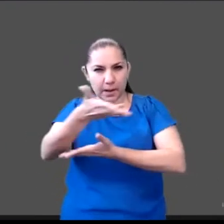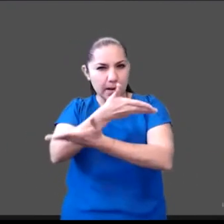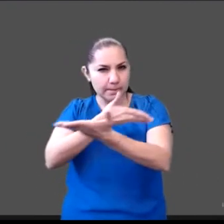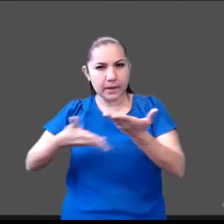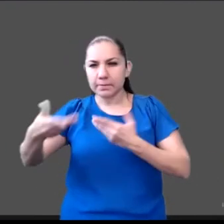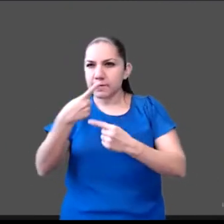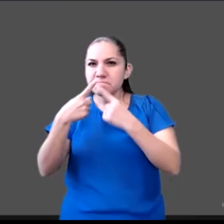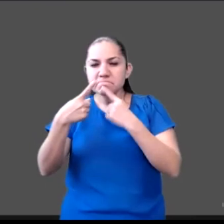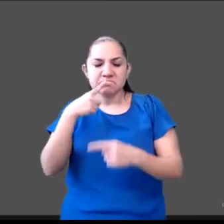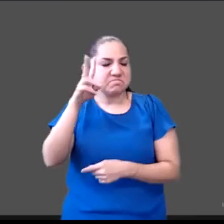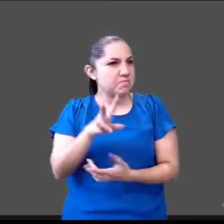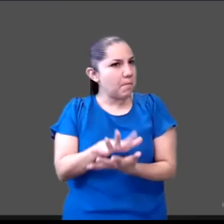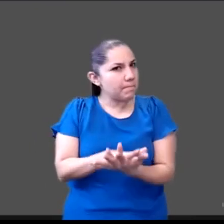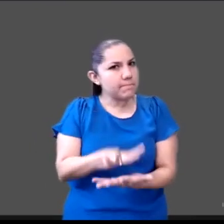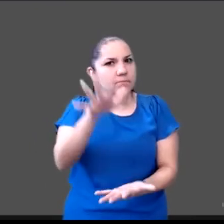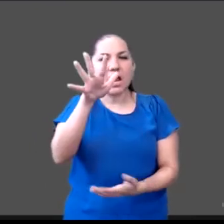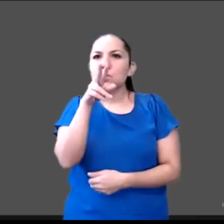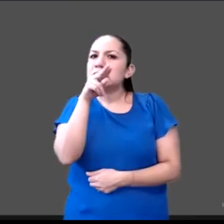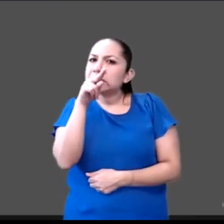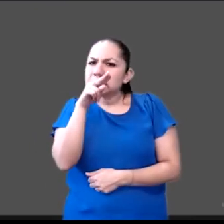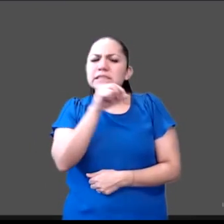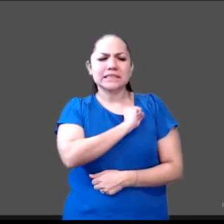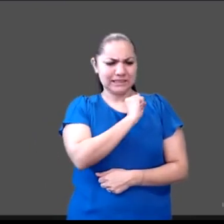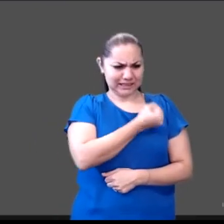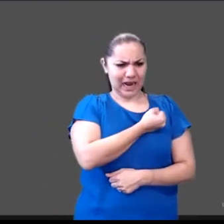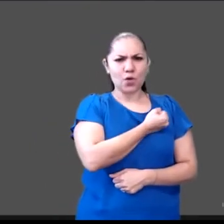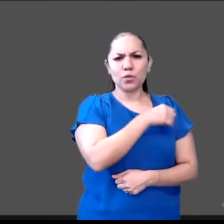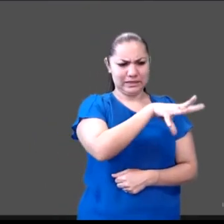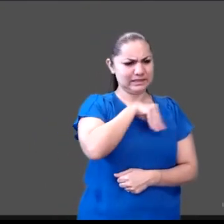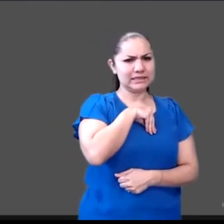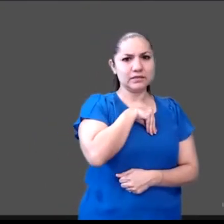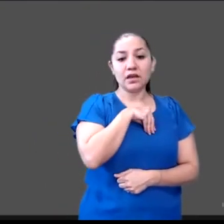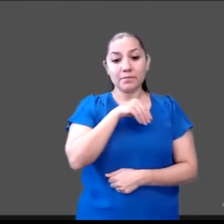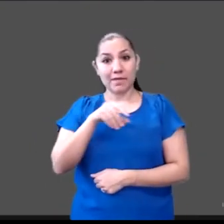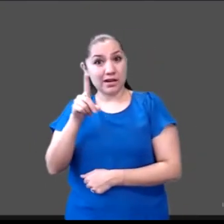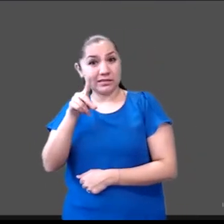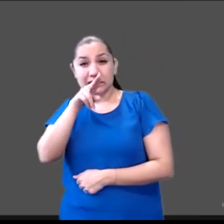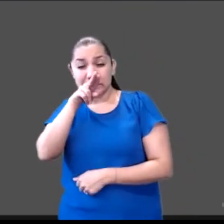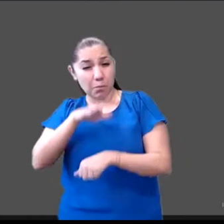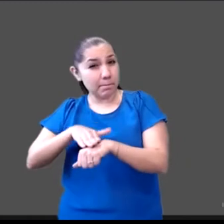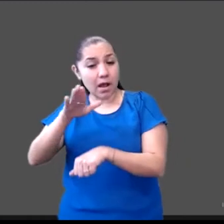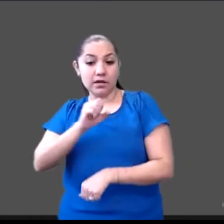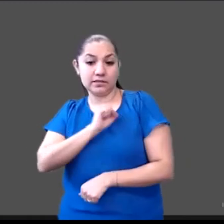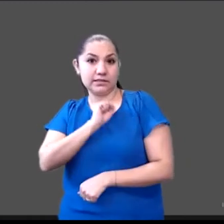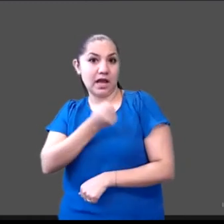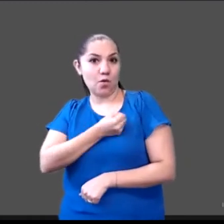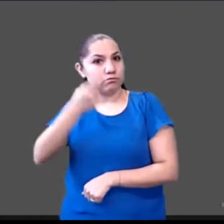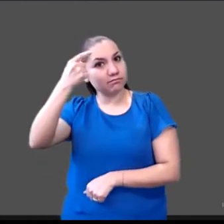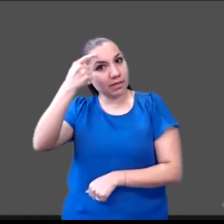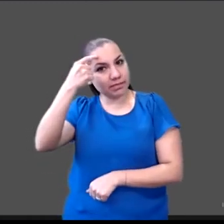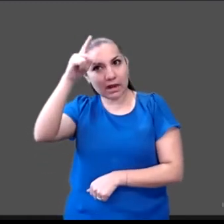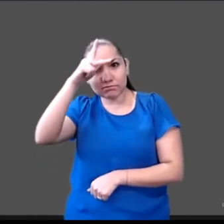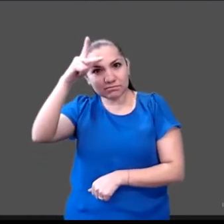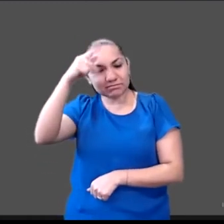la atención a la salud mental. ¿Por qué salen? No solo porque esta situación nos pone